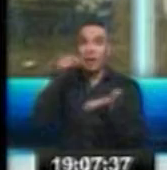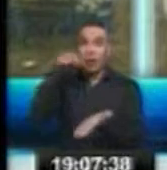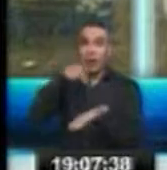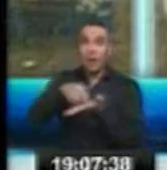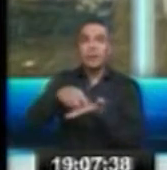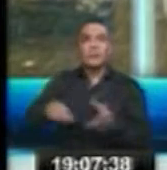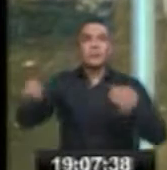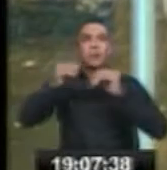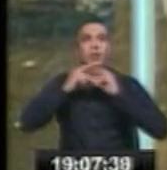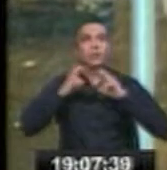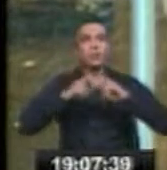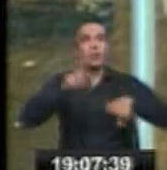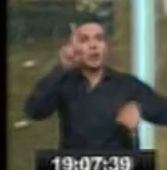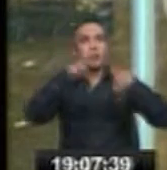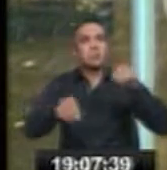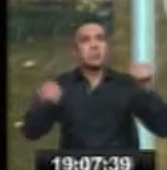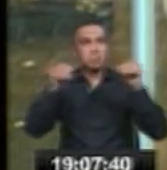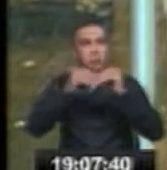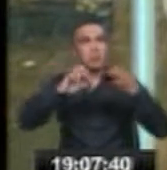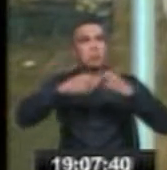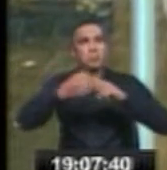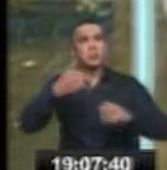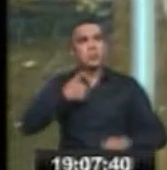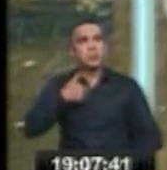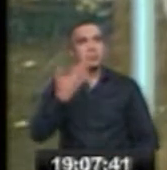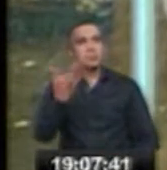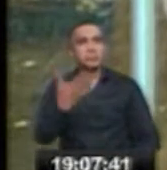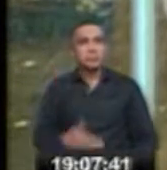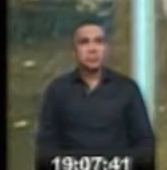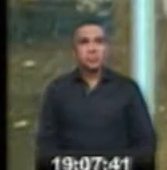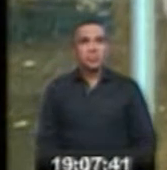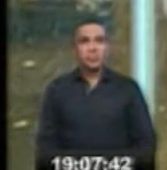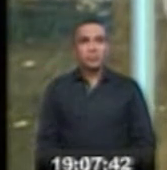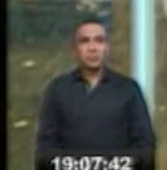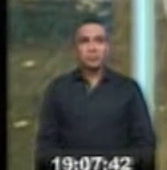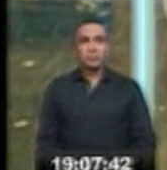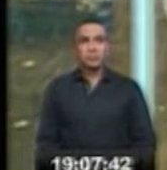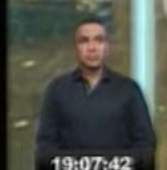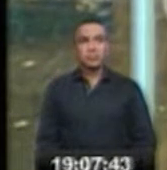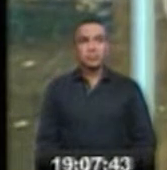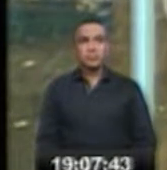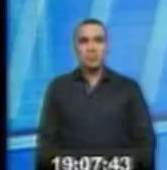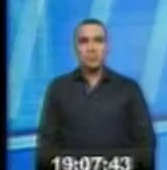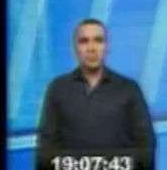supuestamente habrían algunas irregularidades. Alcibiades Onofre, TC Televisión.